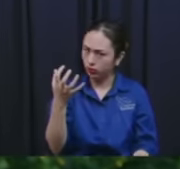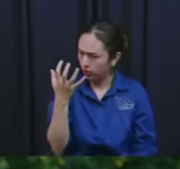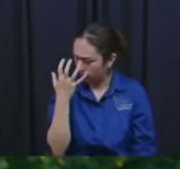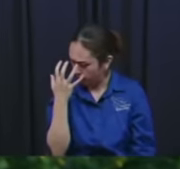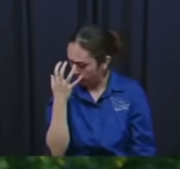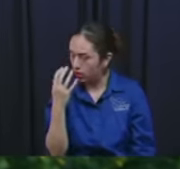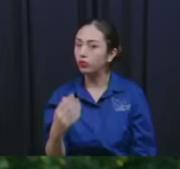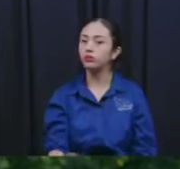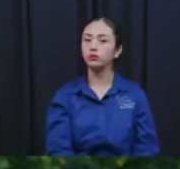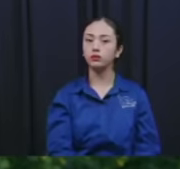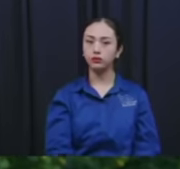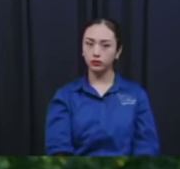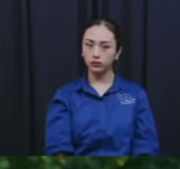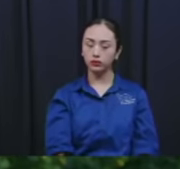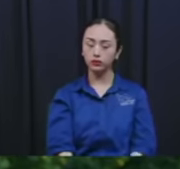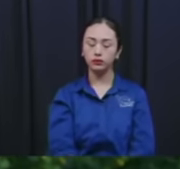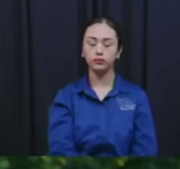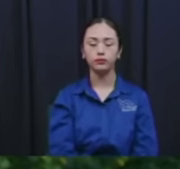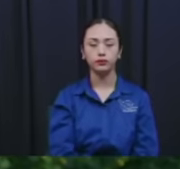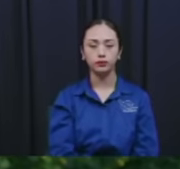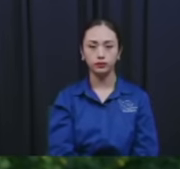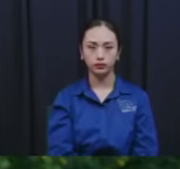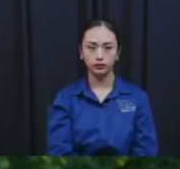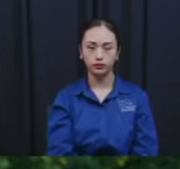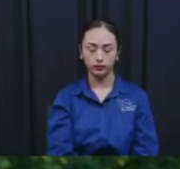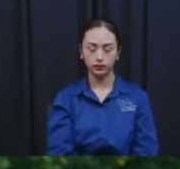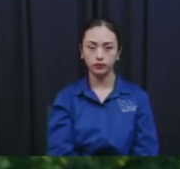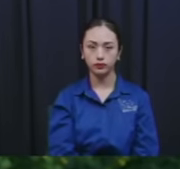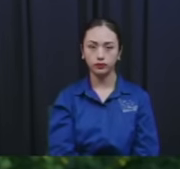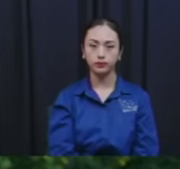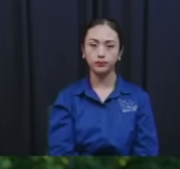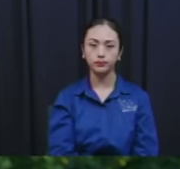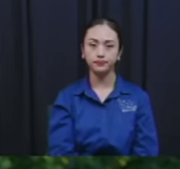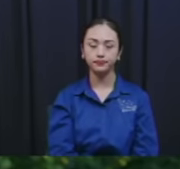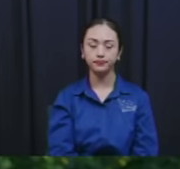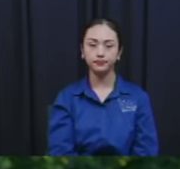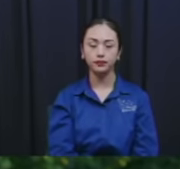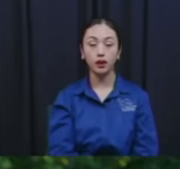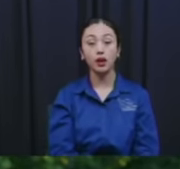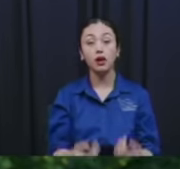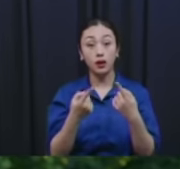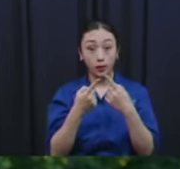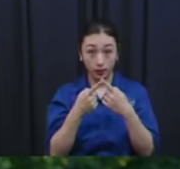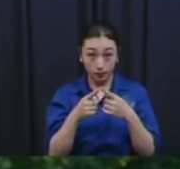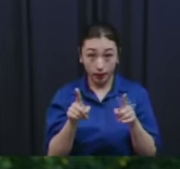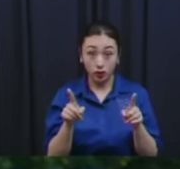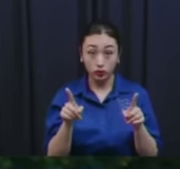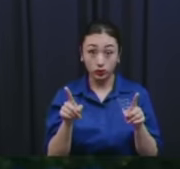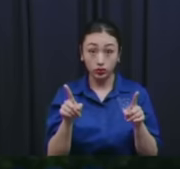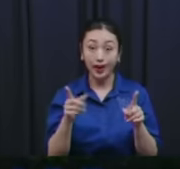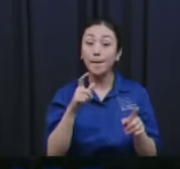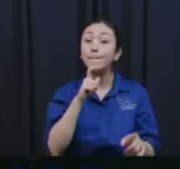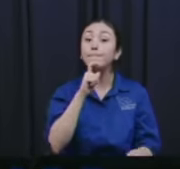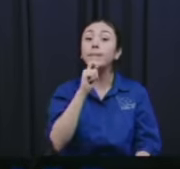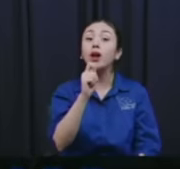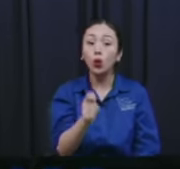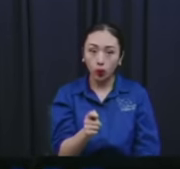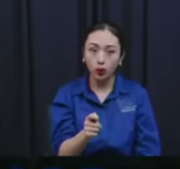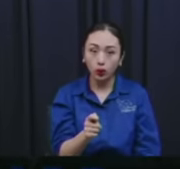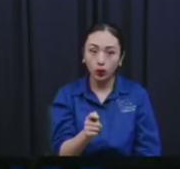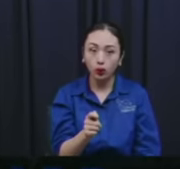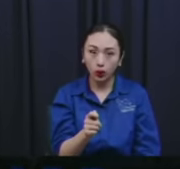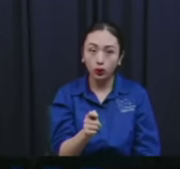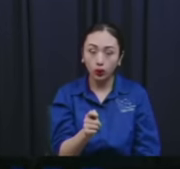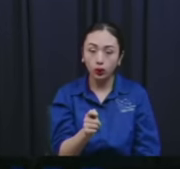impío pide prestado y no paga verdad Pero lo óptimo